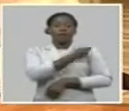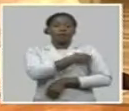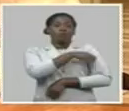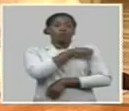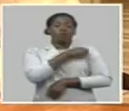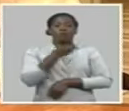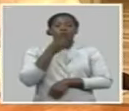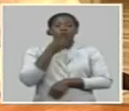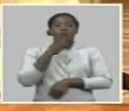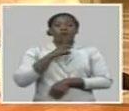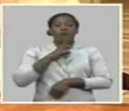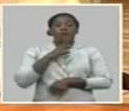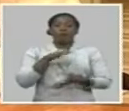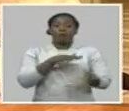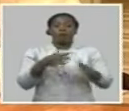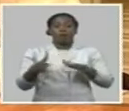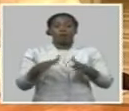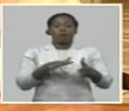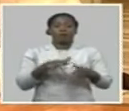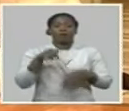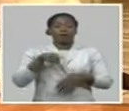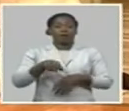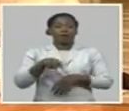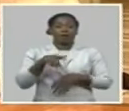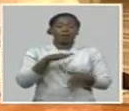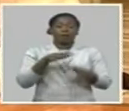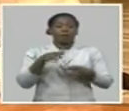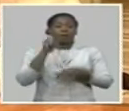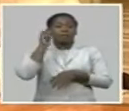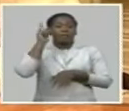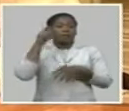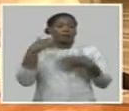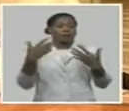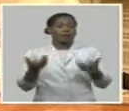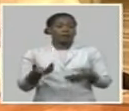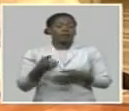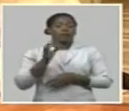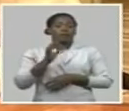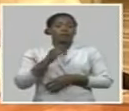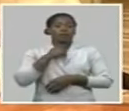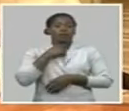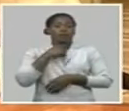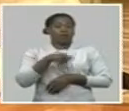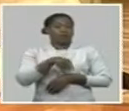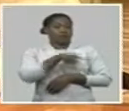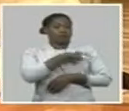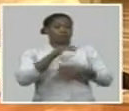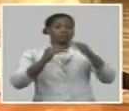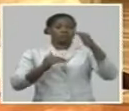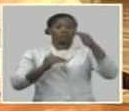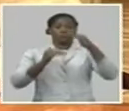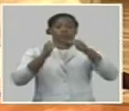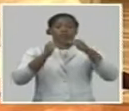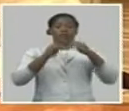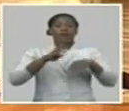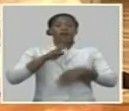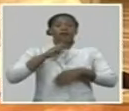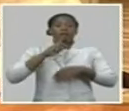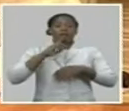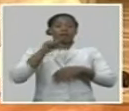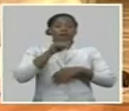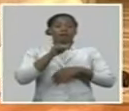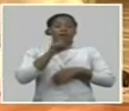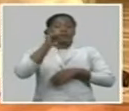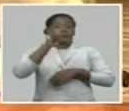una idea en enero teníamos un déficit de mil 509 litros por segundo en la capital ya en el mes de febrero